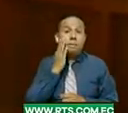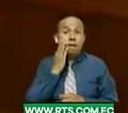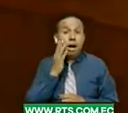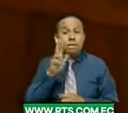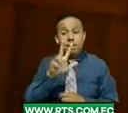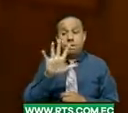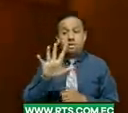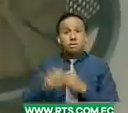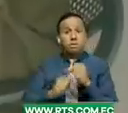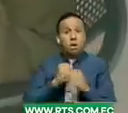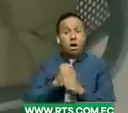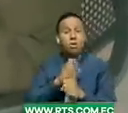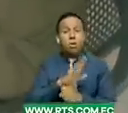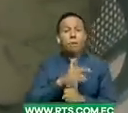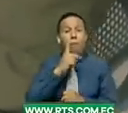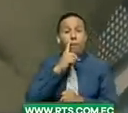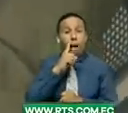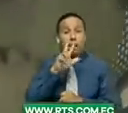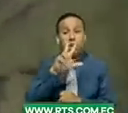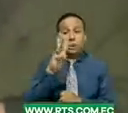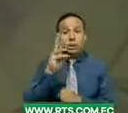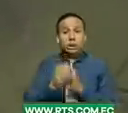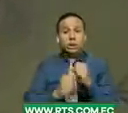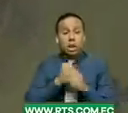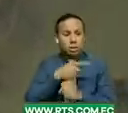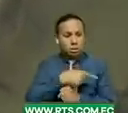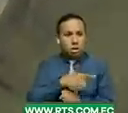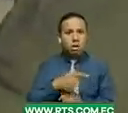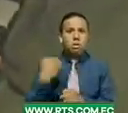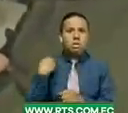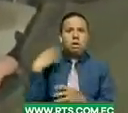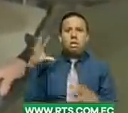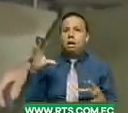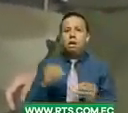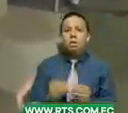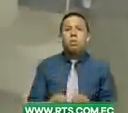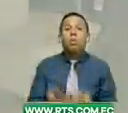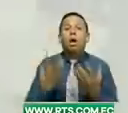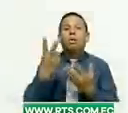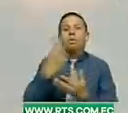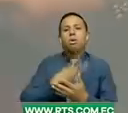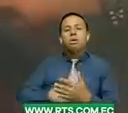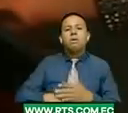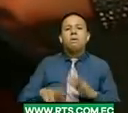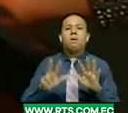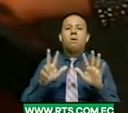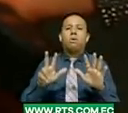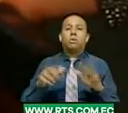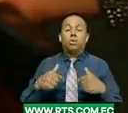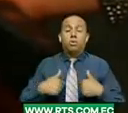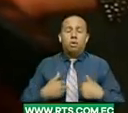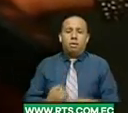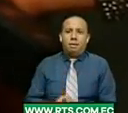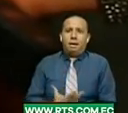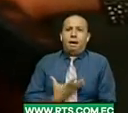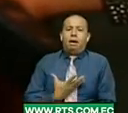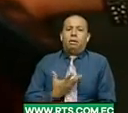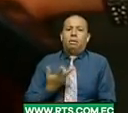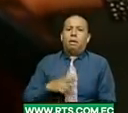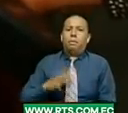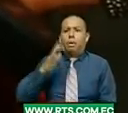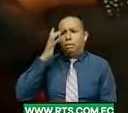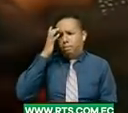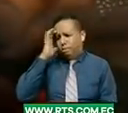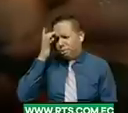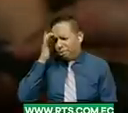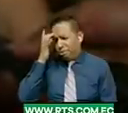de 36. Ahora son padres de 8 pequeños. Emocionada y asustada a la vez, o sea, como quien dice, me gusta pero